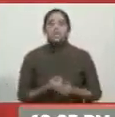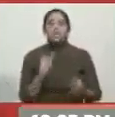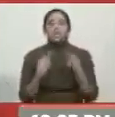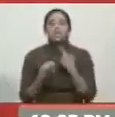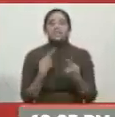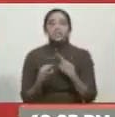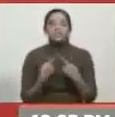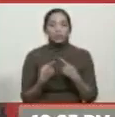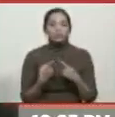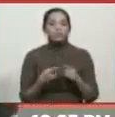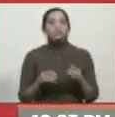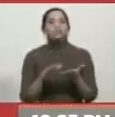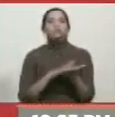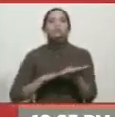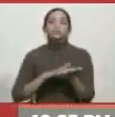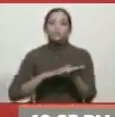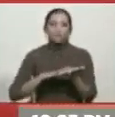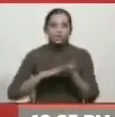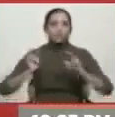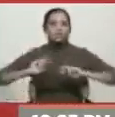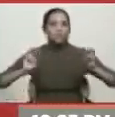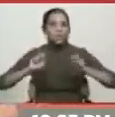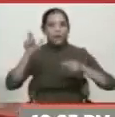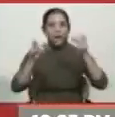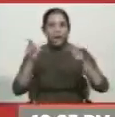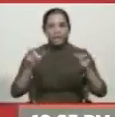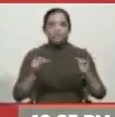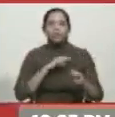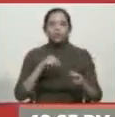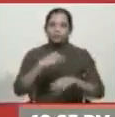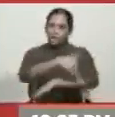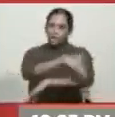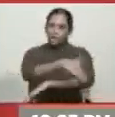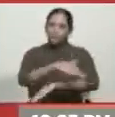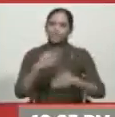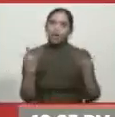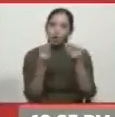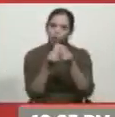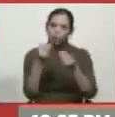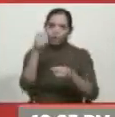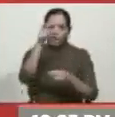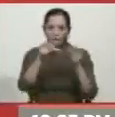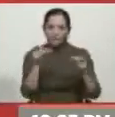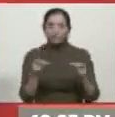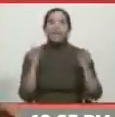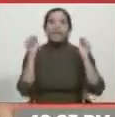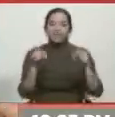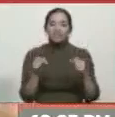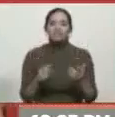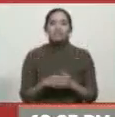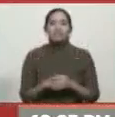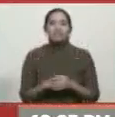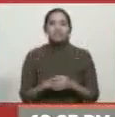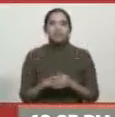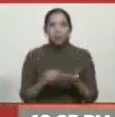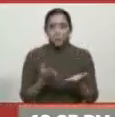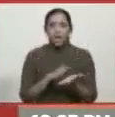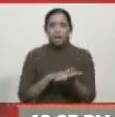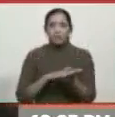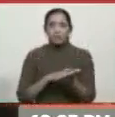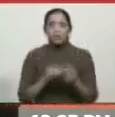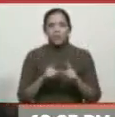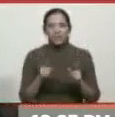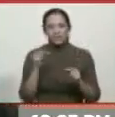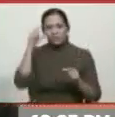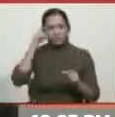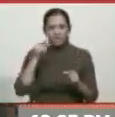en solucionar el tema a la gente y estar nosotros en la calle acompañando a la gente. Así es que vamos a derrotar ese gobierno, porque de aquí a unos días este bochincha